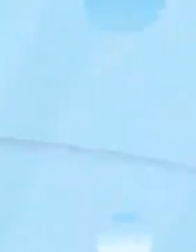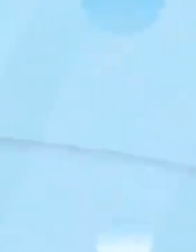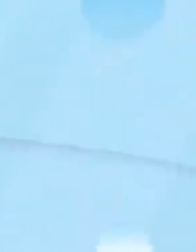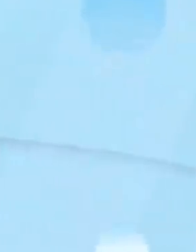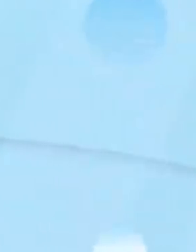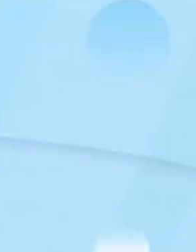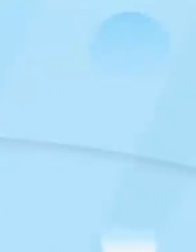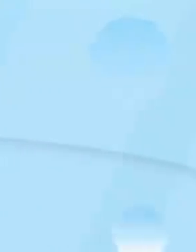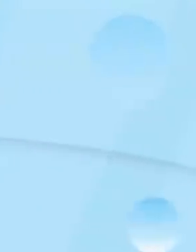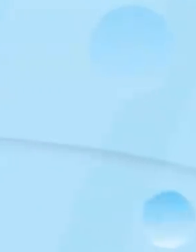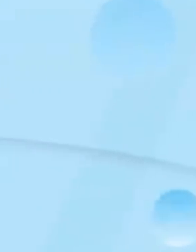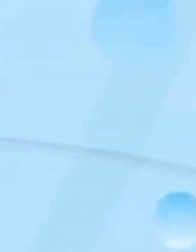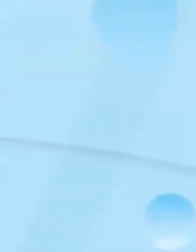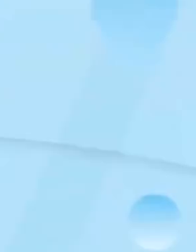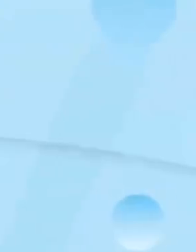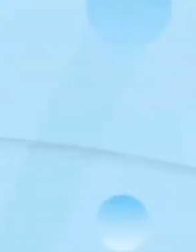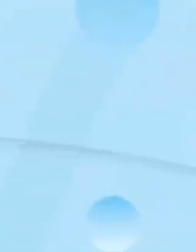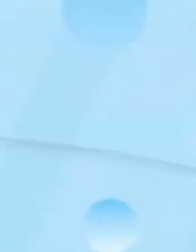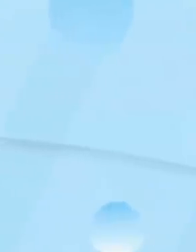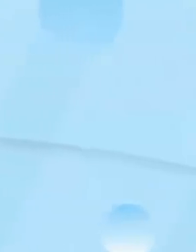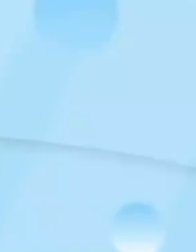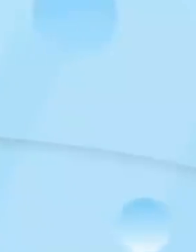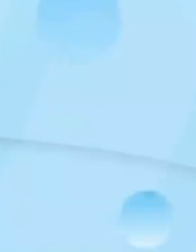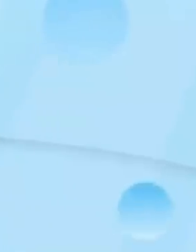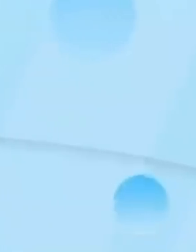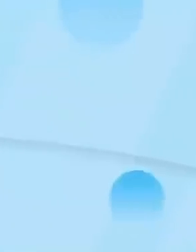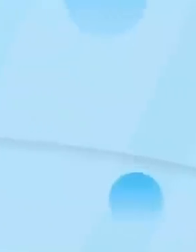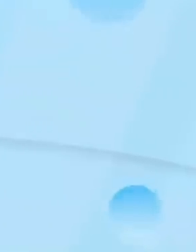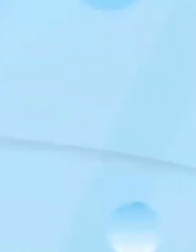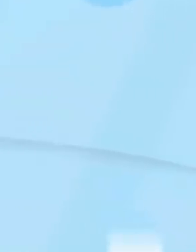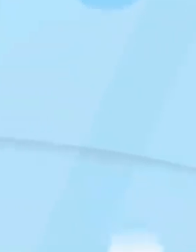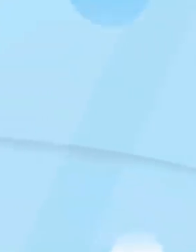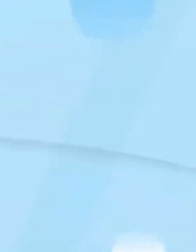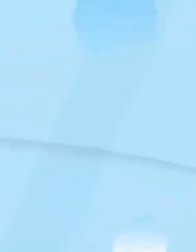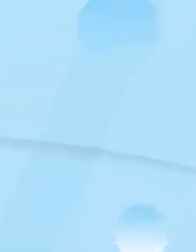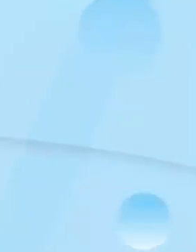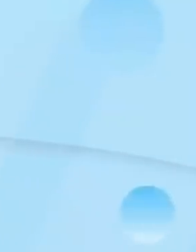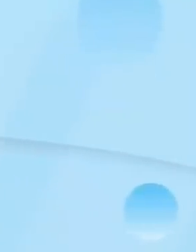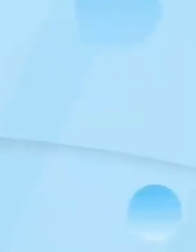¿Cómo podrían contribuir a conservarlas?